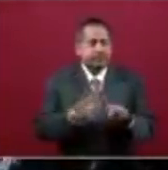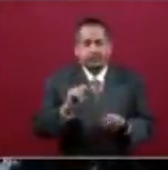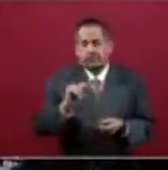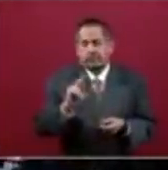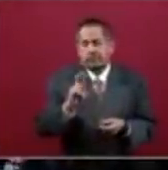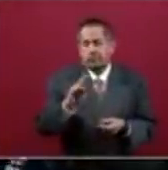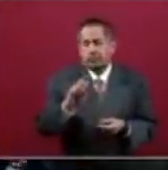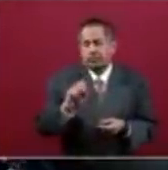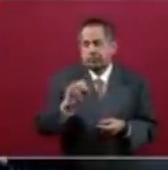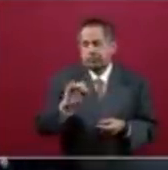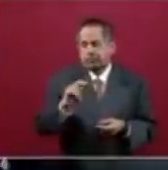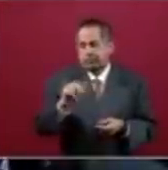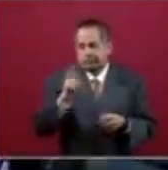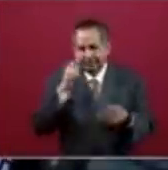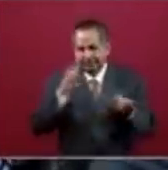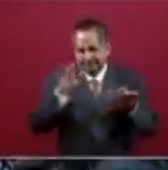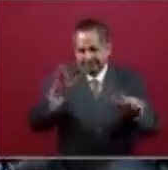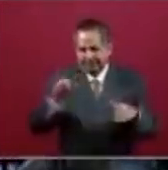turbocina,